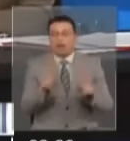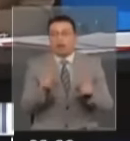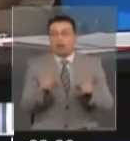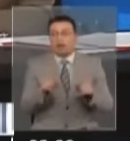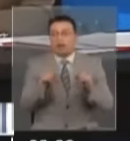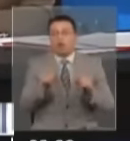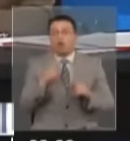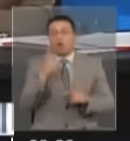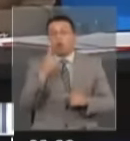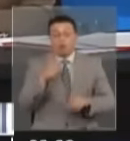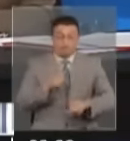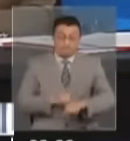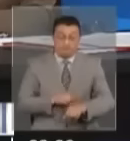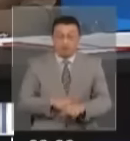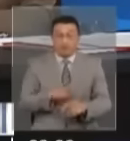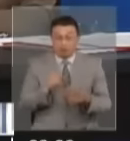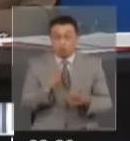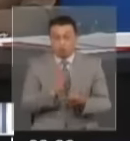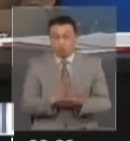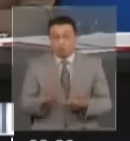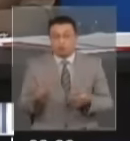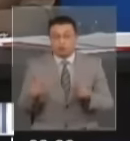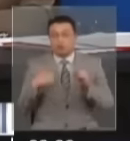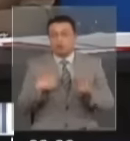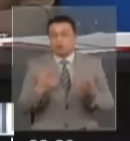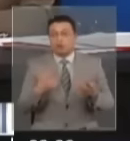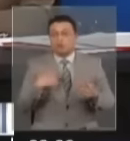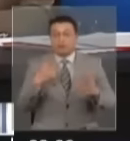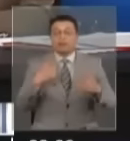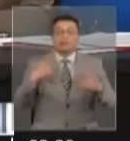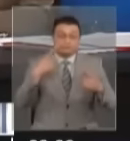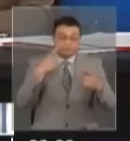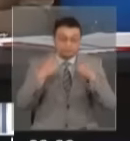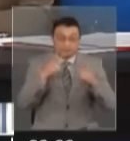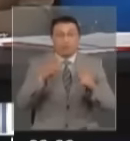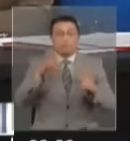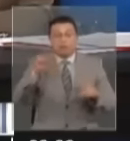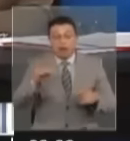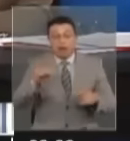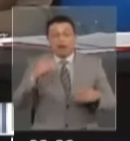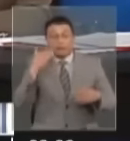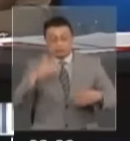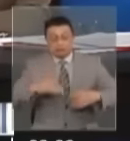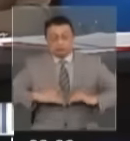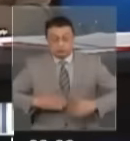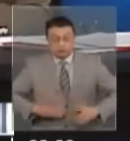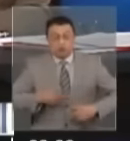que en algún momento, si está corre en riesgo el peligro de la madre o del feto o que viene con